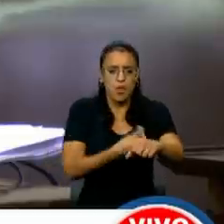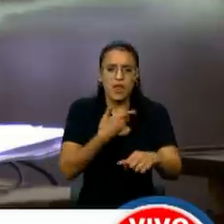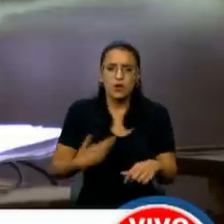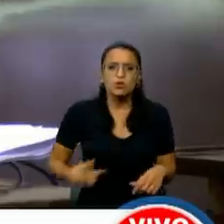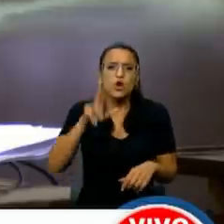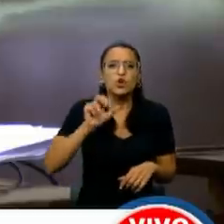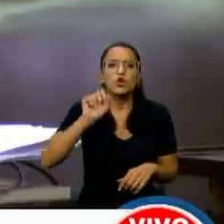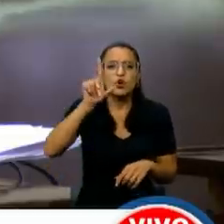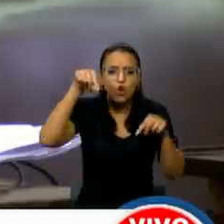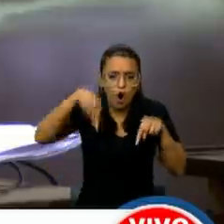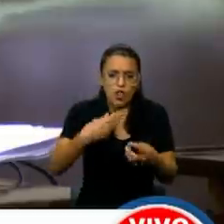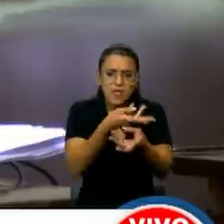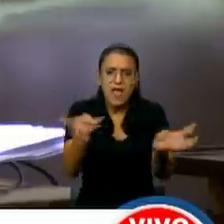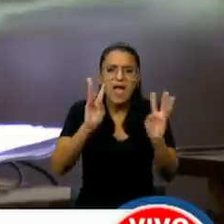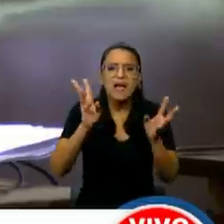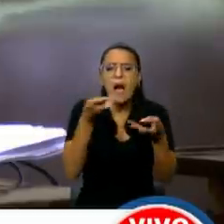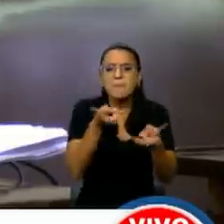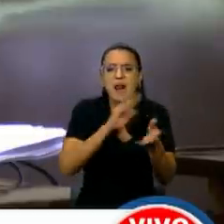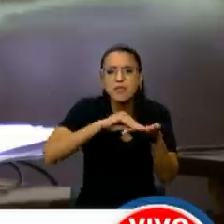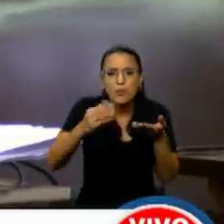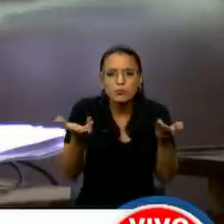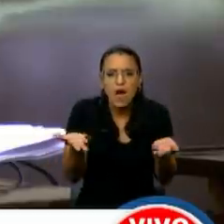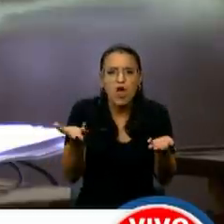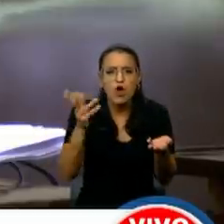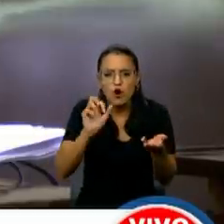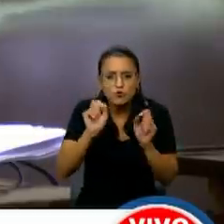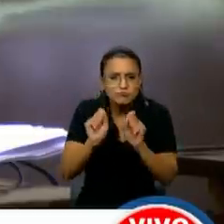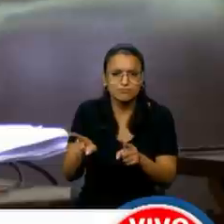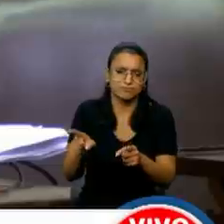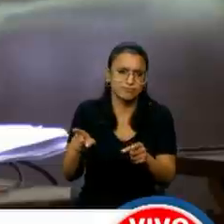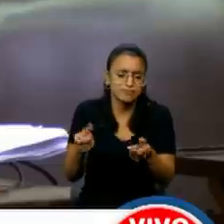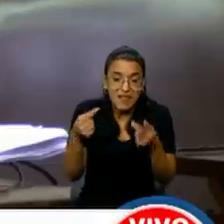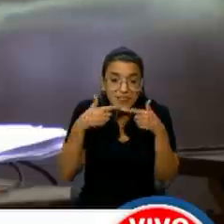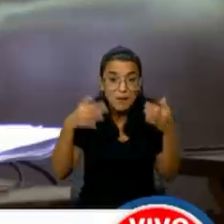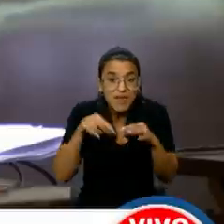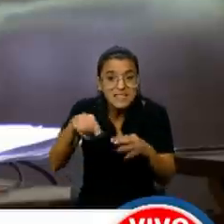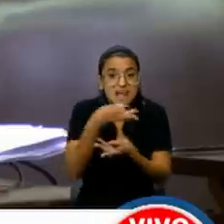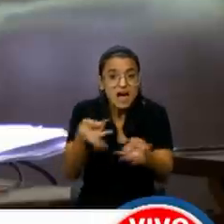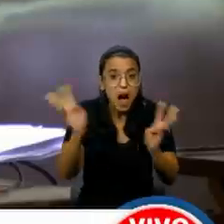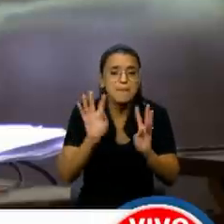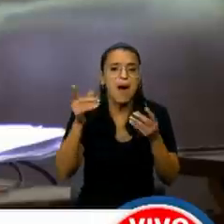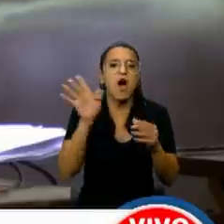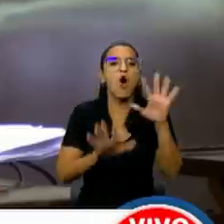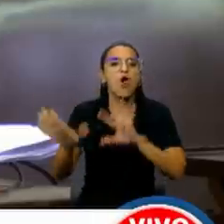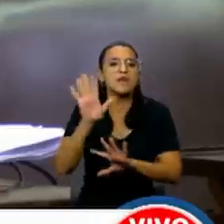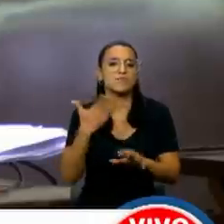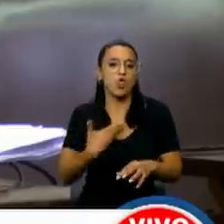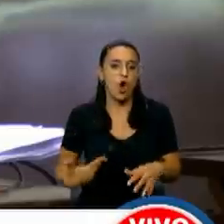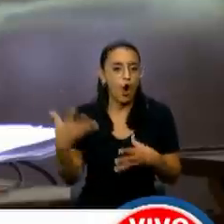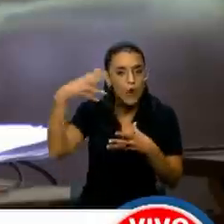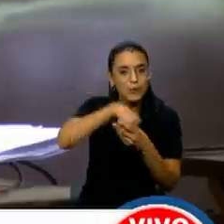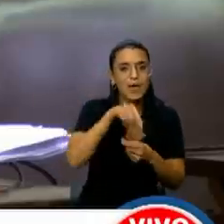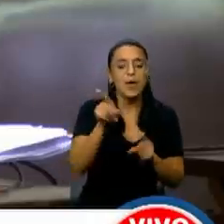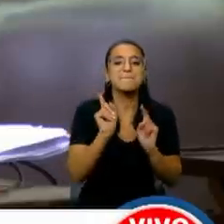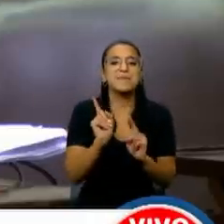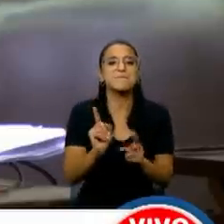el rol de esta honorable cámara realmente esta cámara es parte de los organismos de gobierno y como